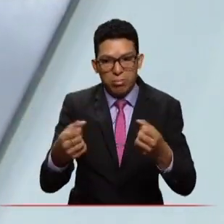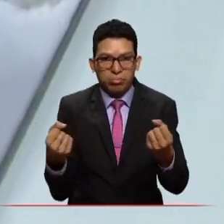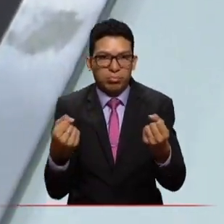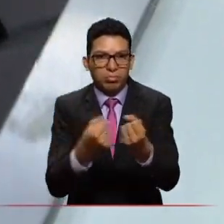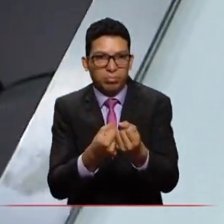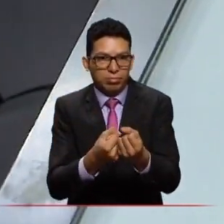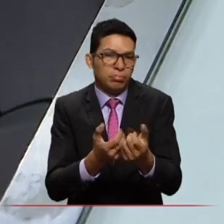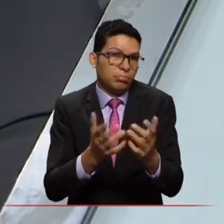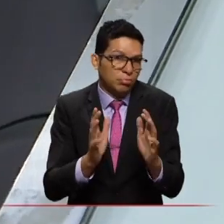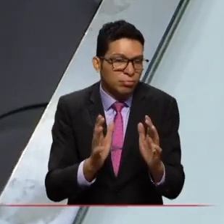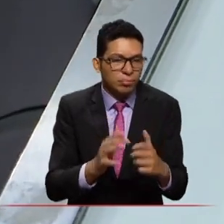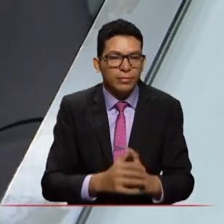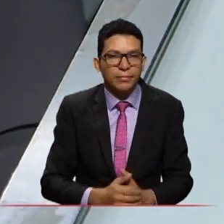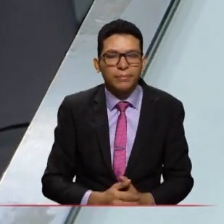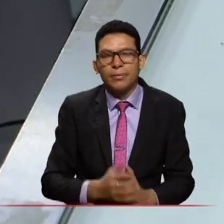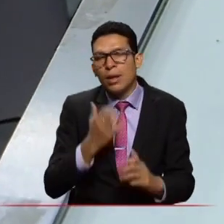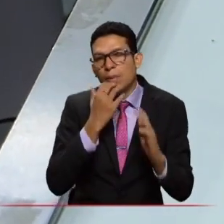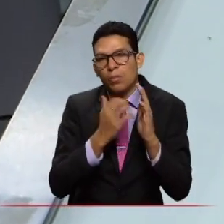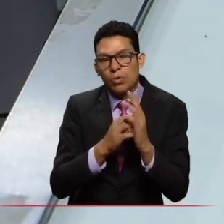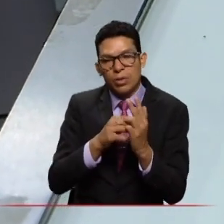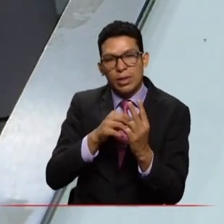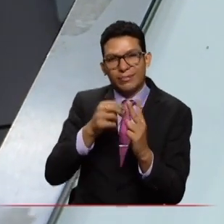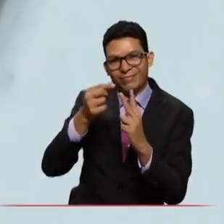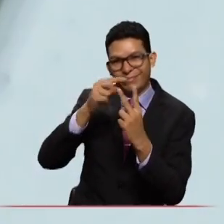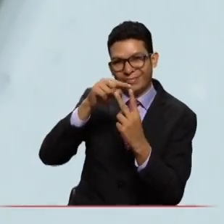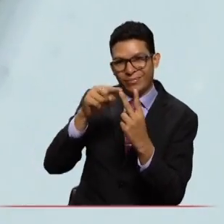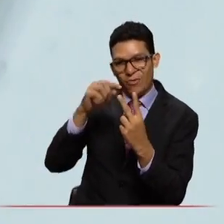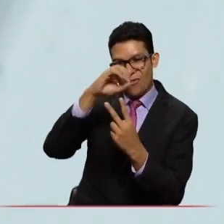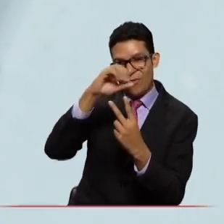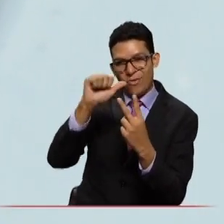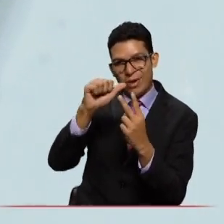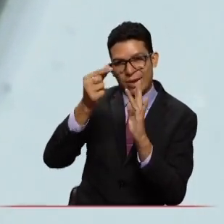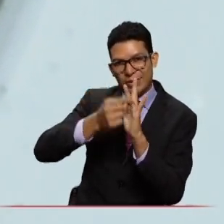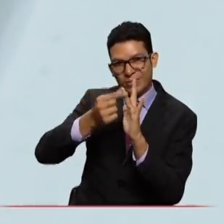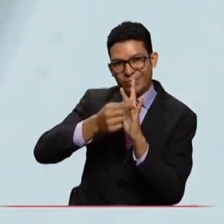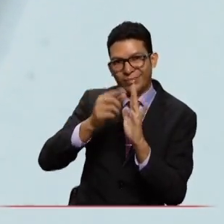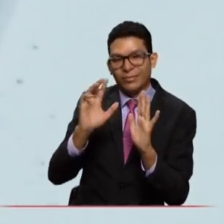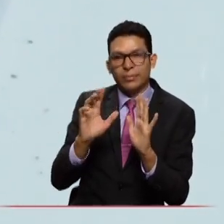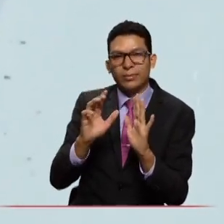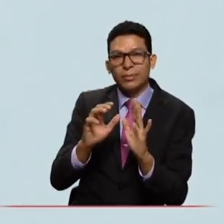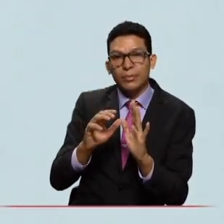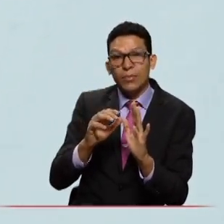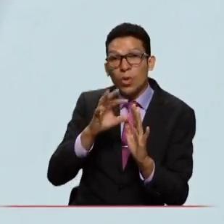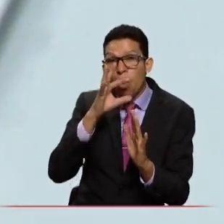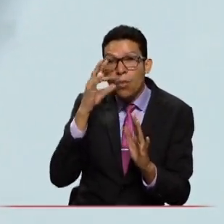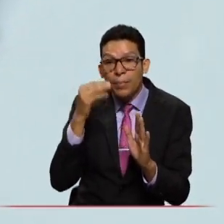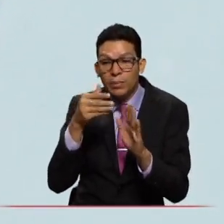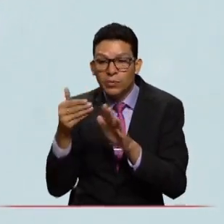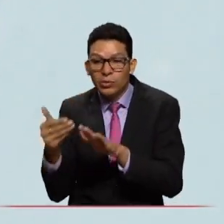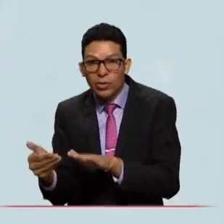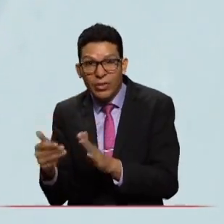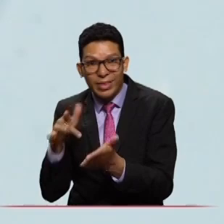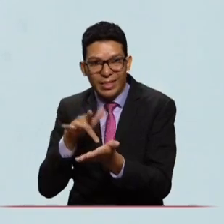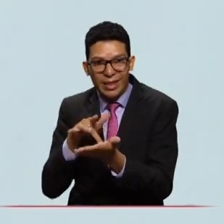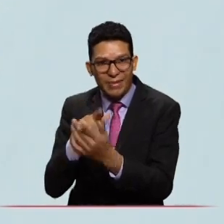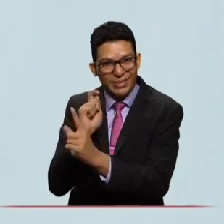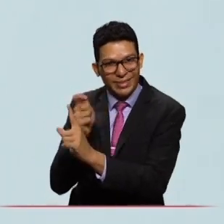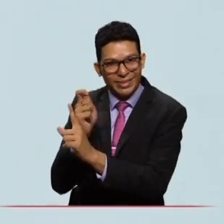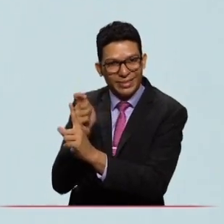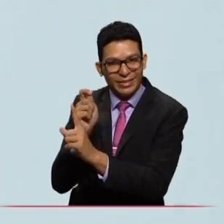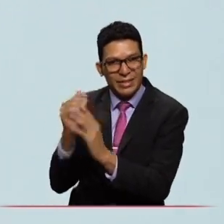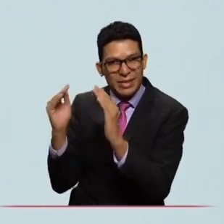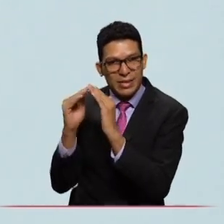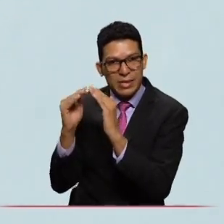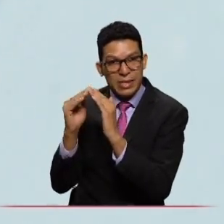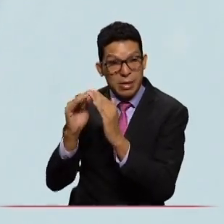vamos a poner el ejemplo, una pareja de esposos. El hombre fallece y tiene una deuda de una vivienda. Entonces desaparece esa